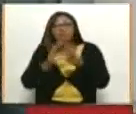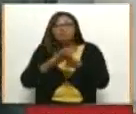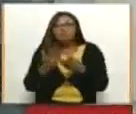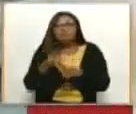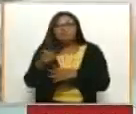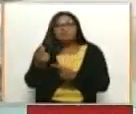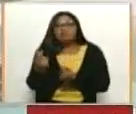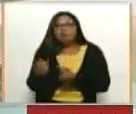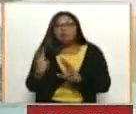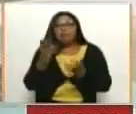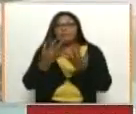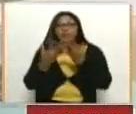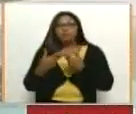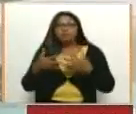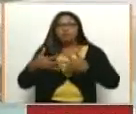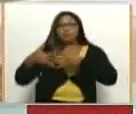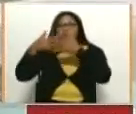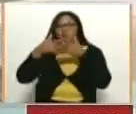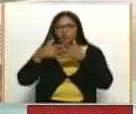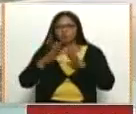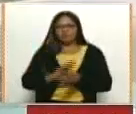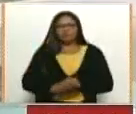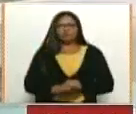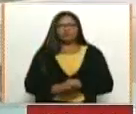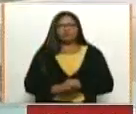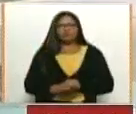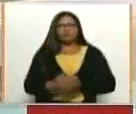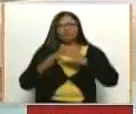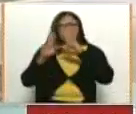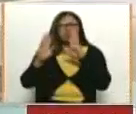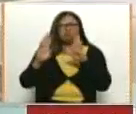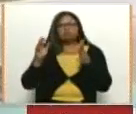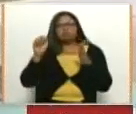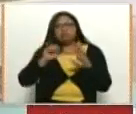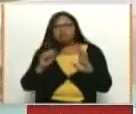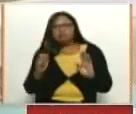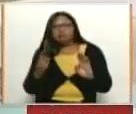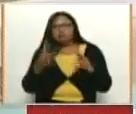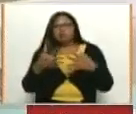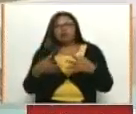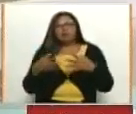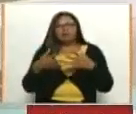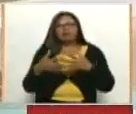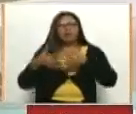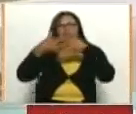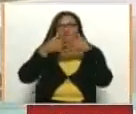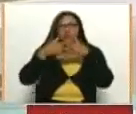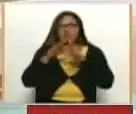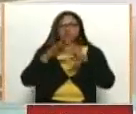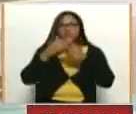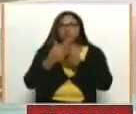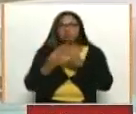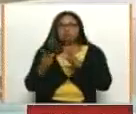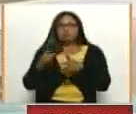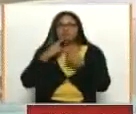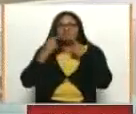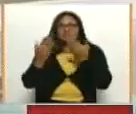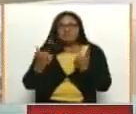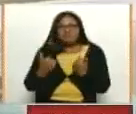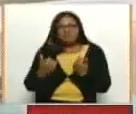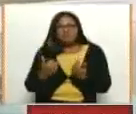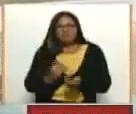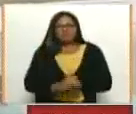que está bajo la administración norteamericana. Ellos lo desbloqueaban si los norteamericanos conseguían condiciones que les convinieran.